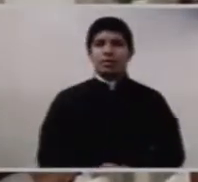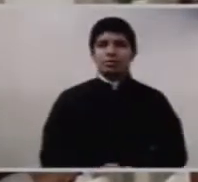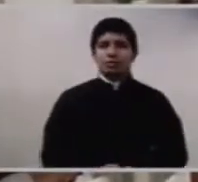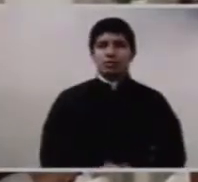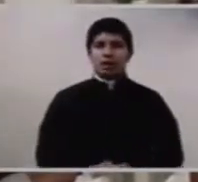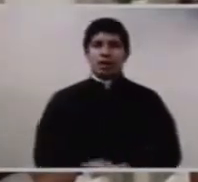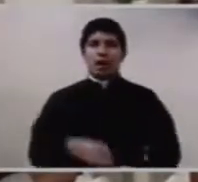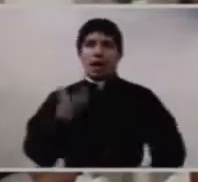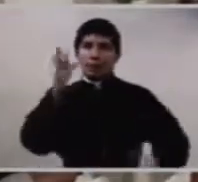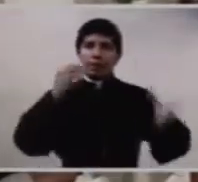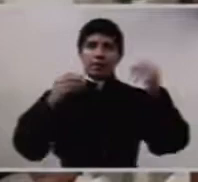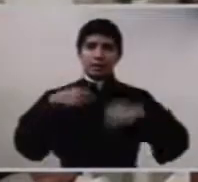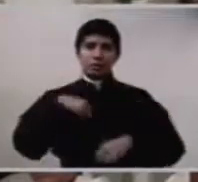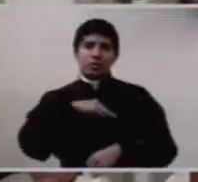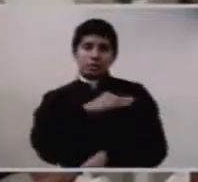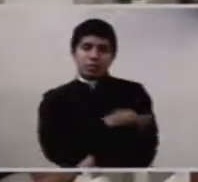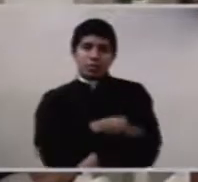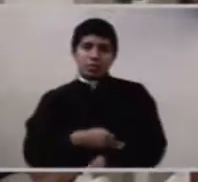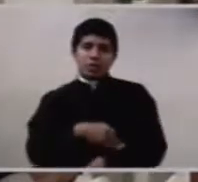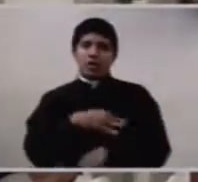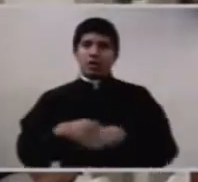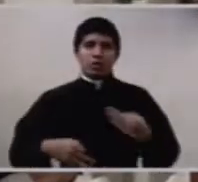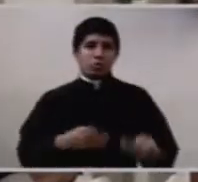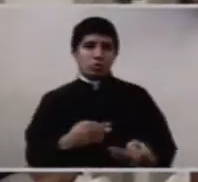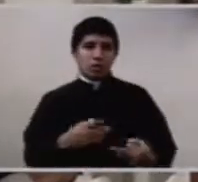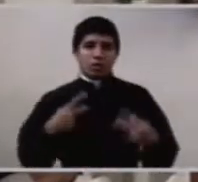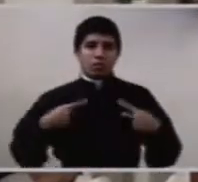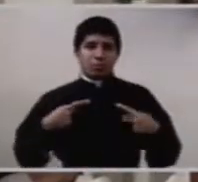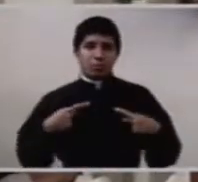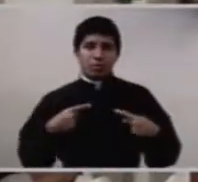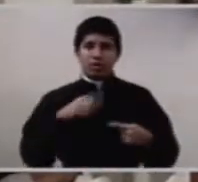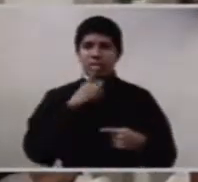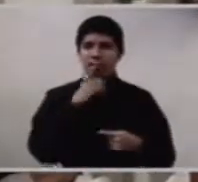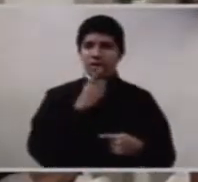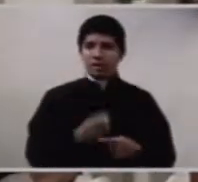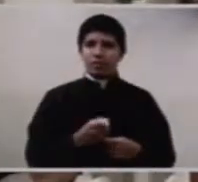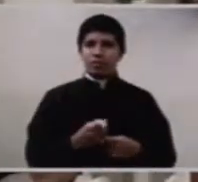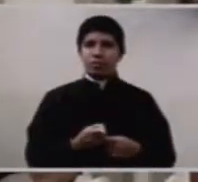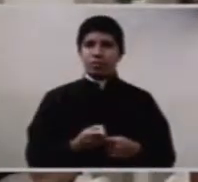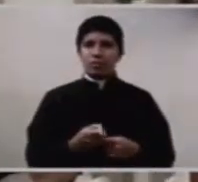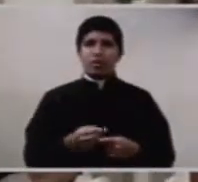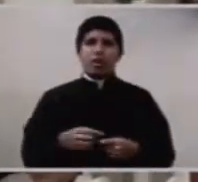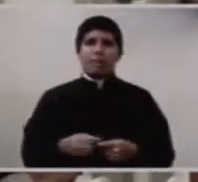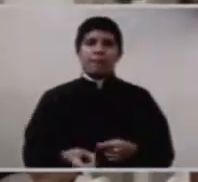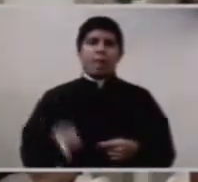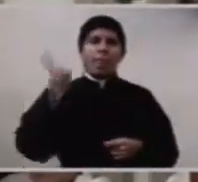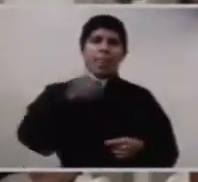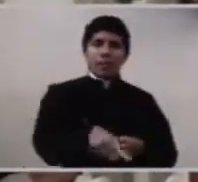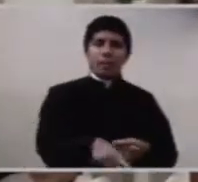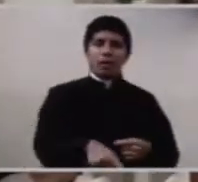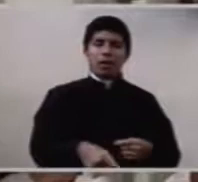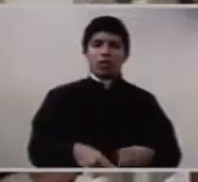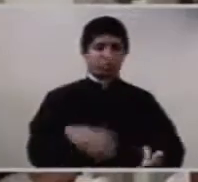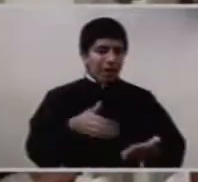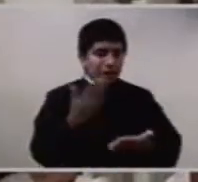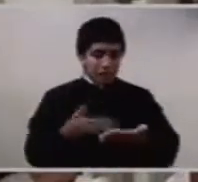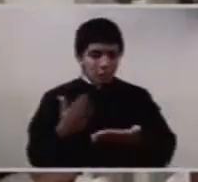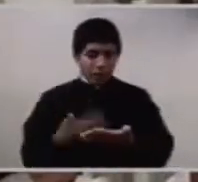familias. Todos aquellos que le decimos a nuestros papás cuando nos piden, ponte a estudiar, y respondíamos,